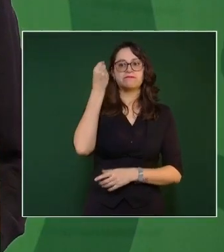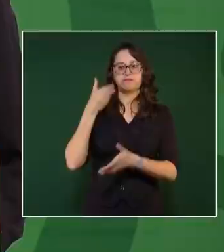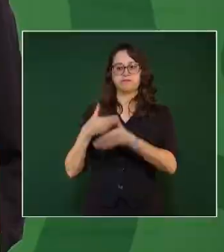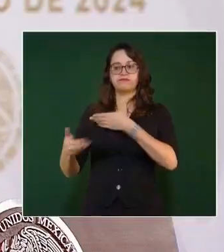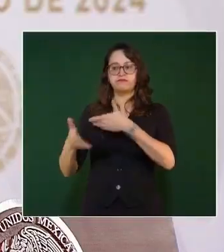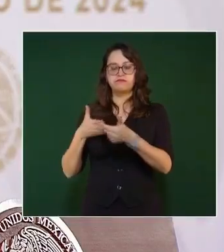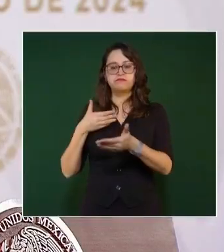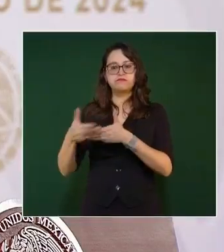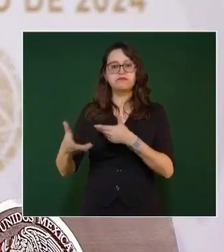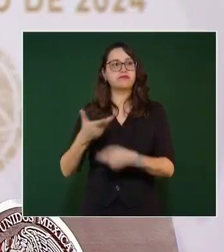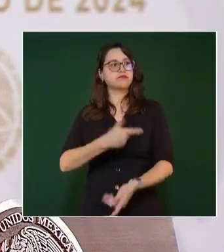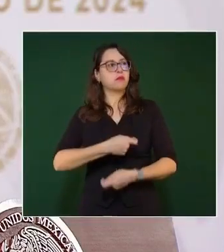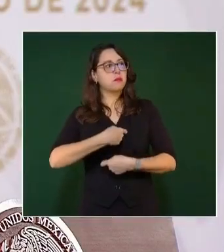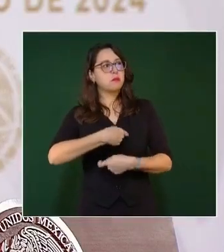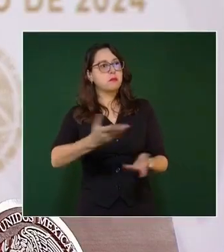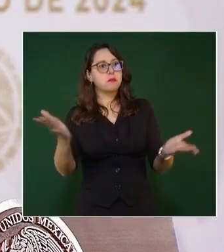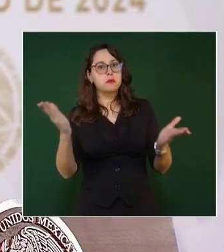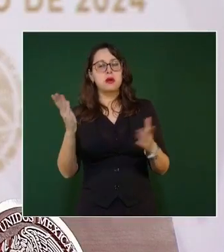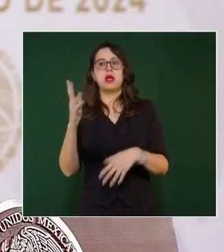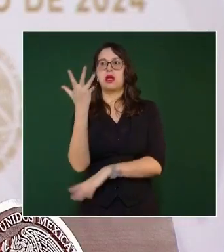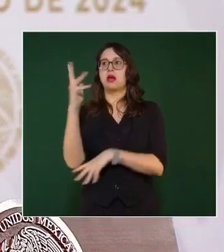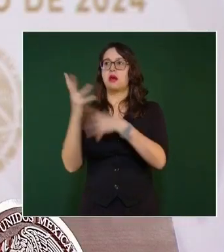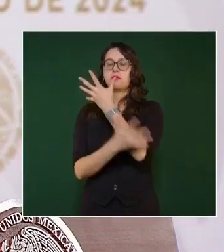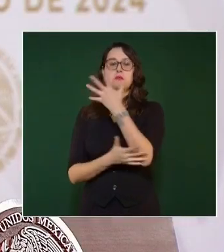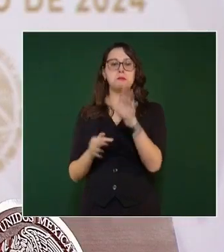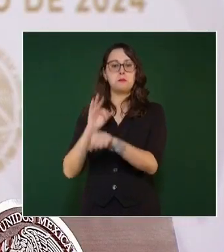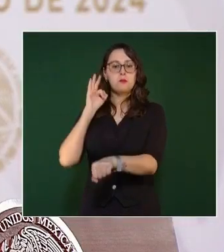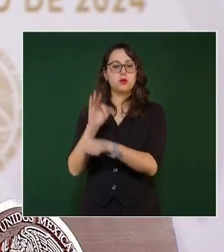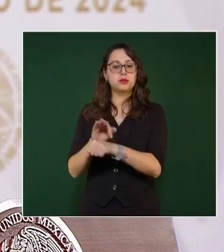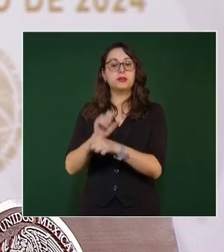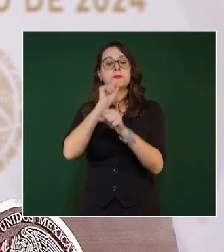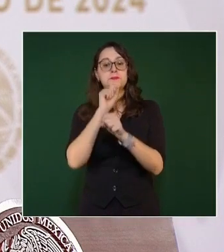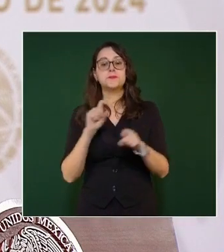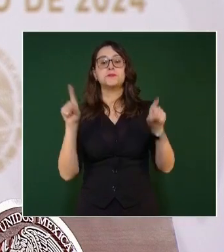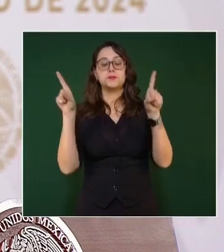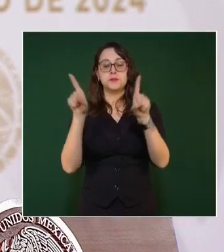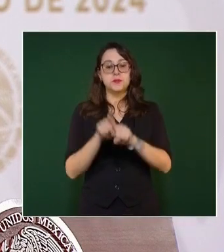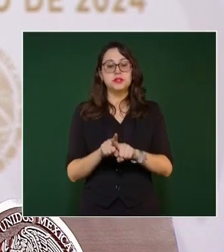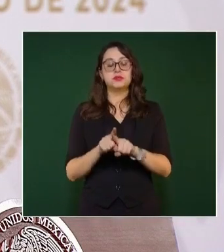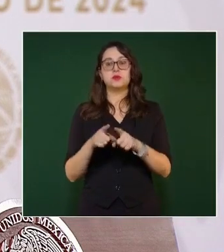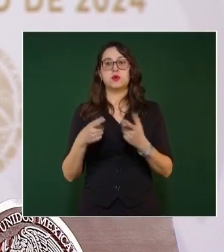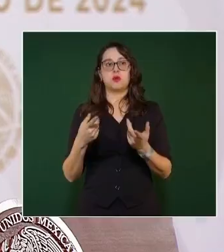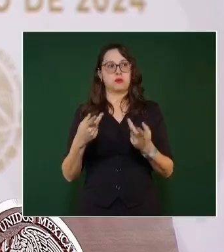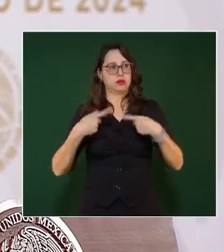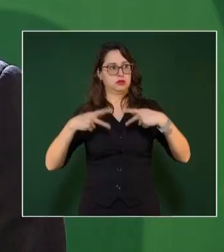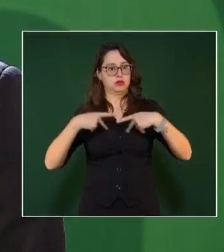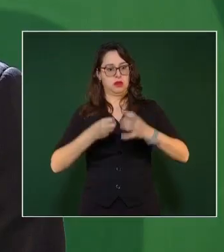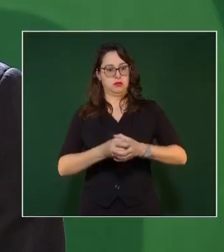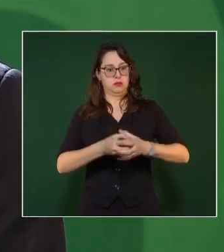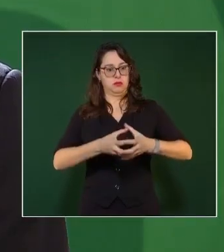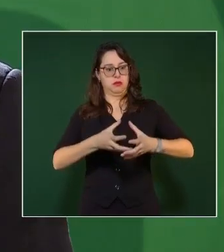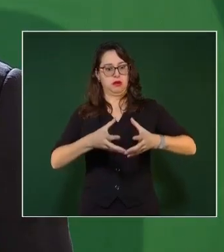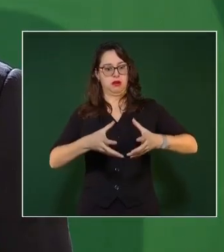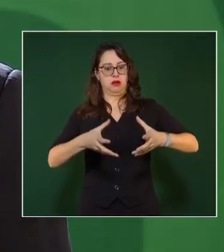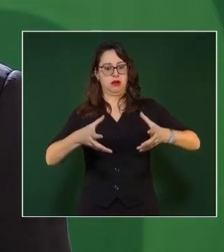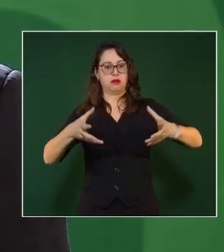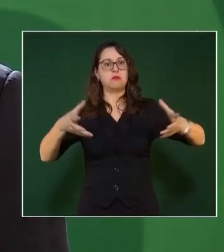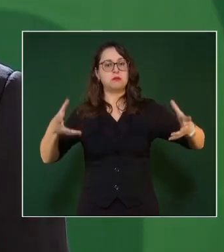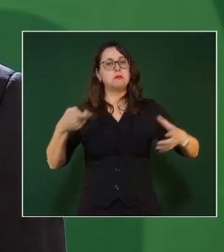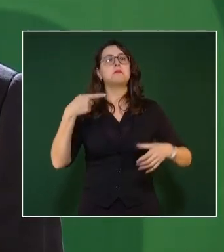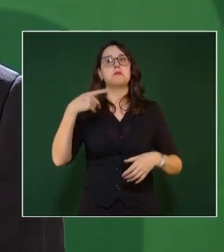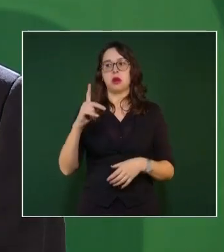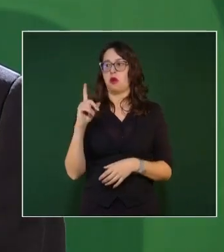suministro adecuado, favoreciendo la ecología y el medio ambiente y soportando el crecimiento con bienestar de nuestras